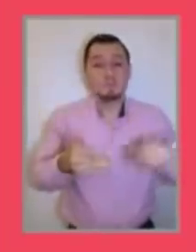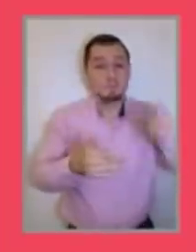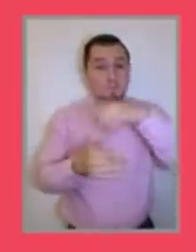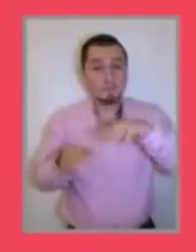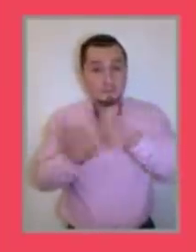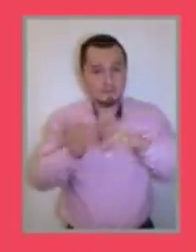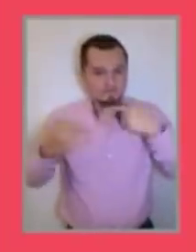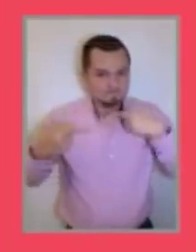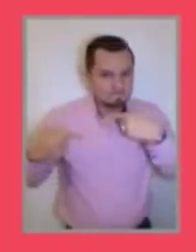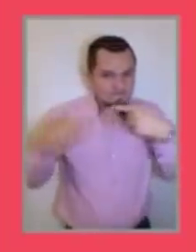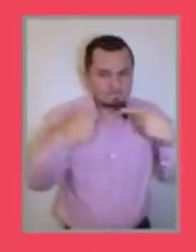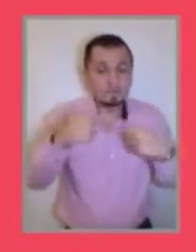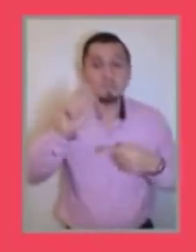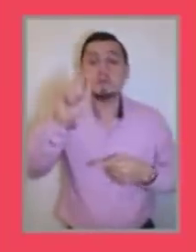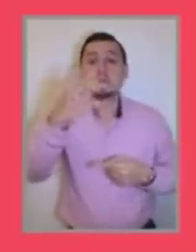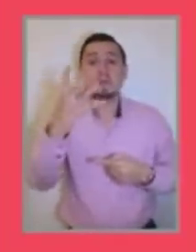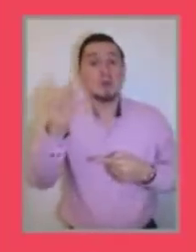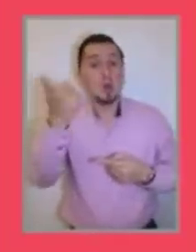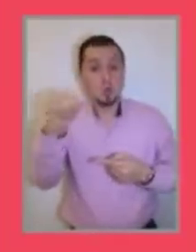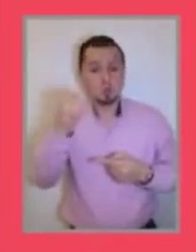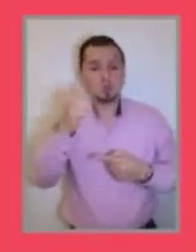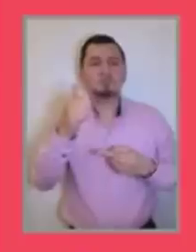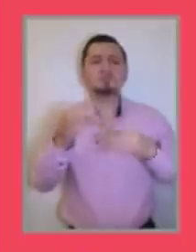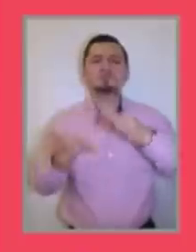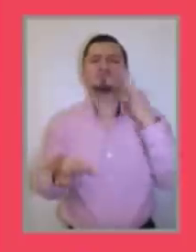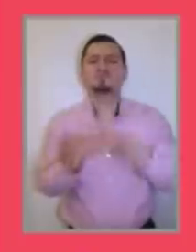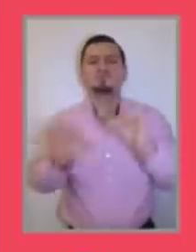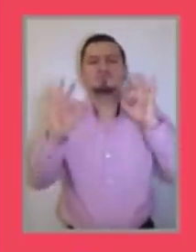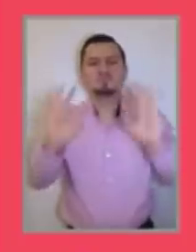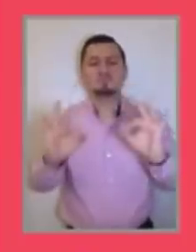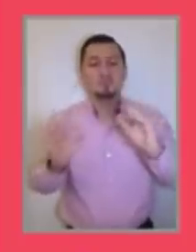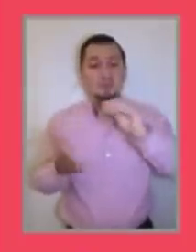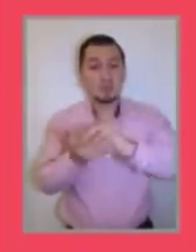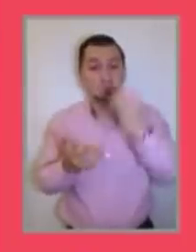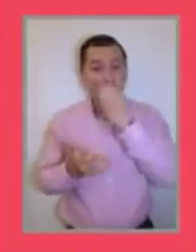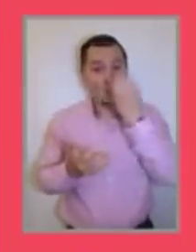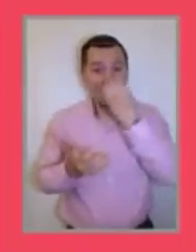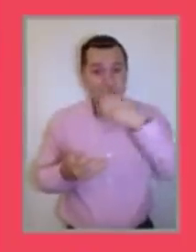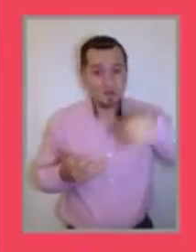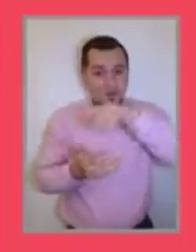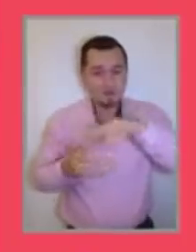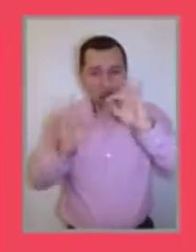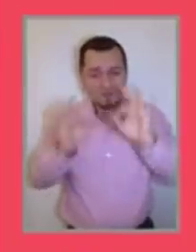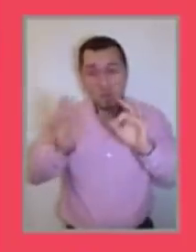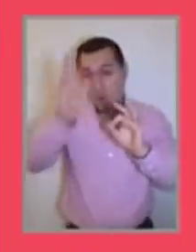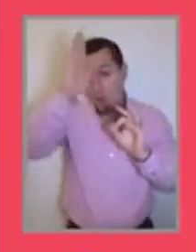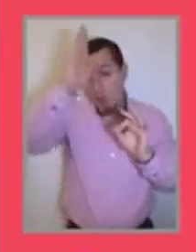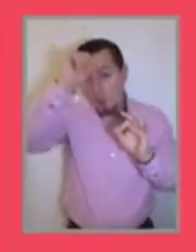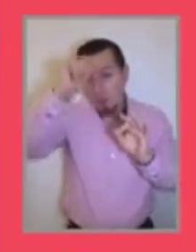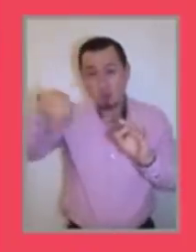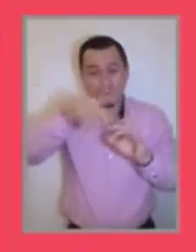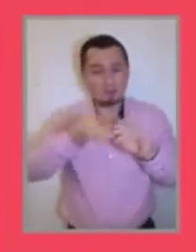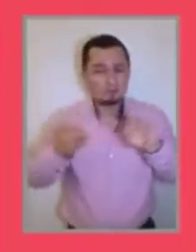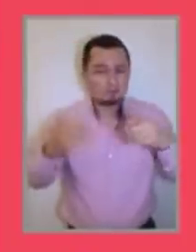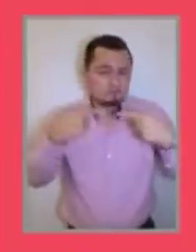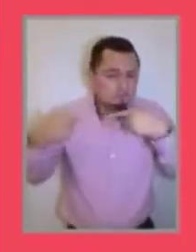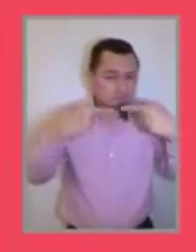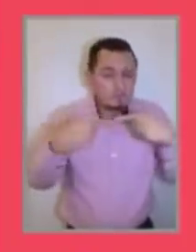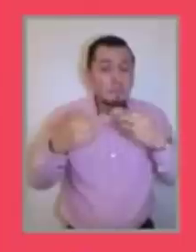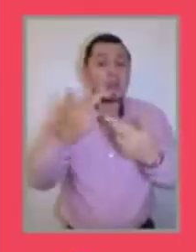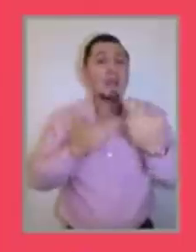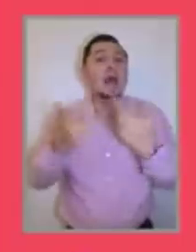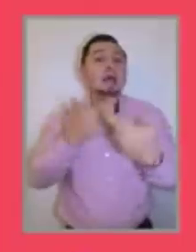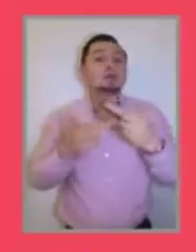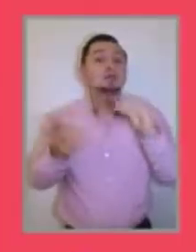del 24 de agosto, cuando inició formalmente el ciclo escolar, y también se acordaron algunas medidas para un regreso muy